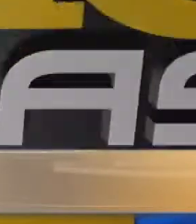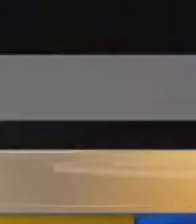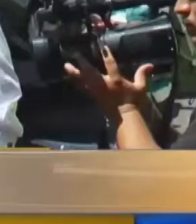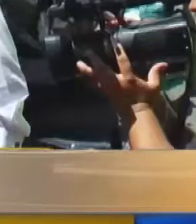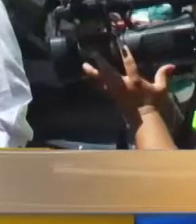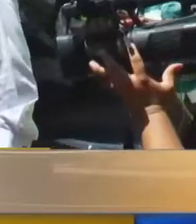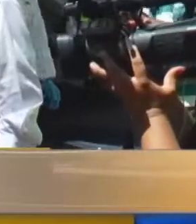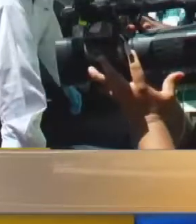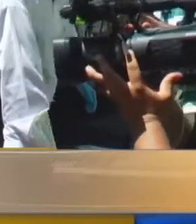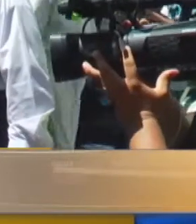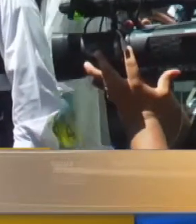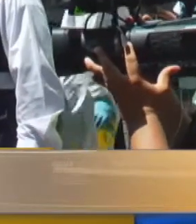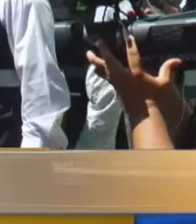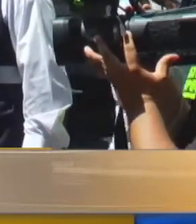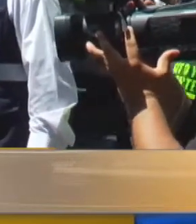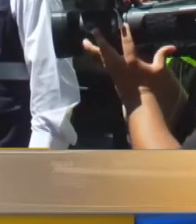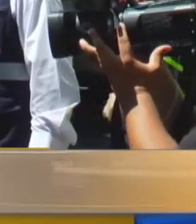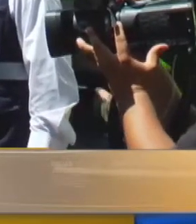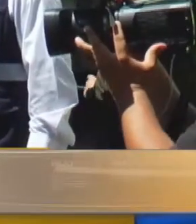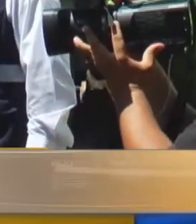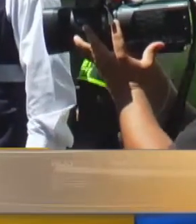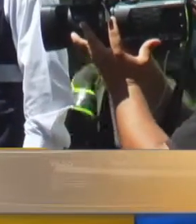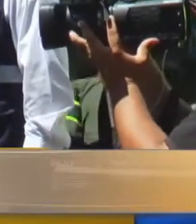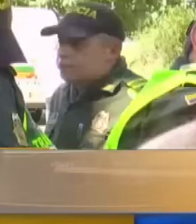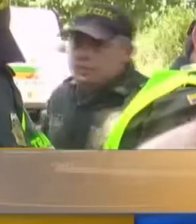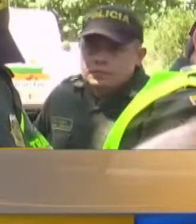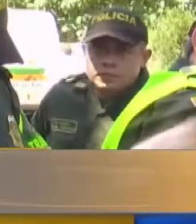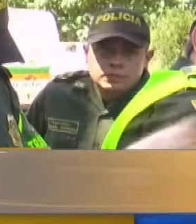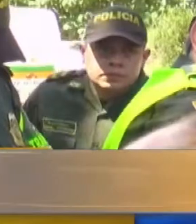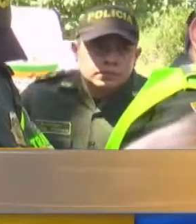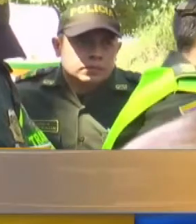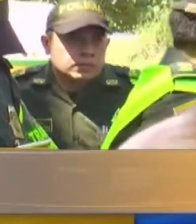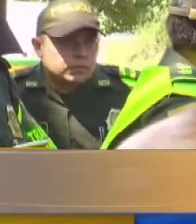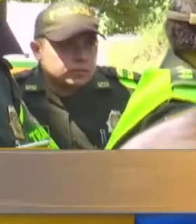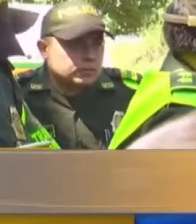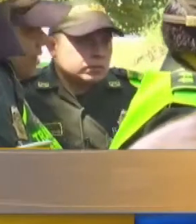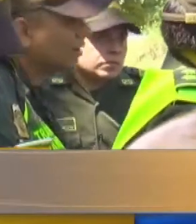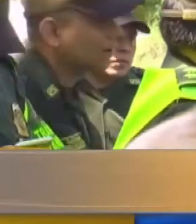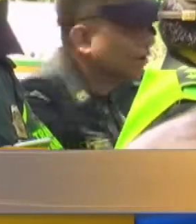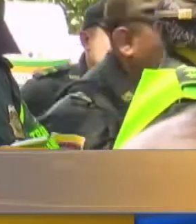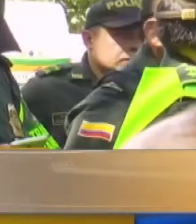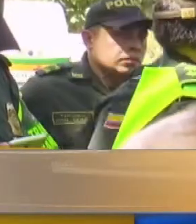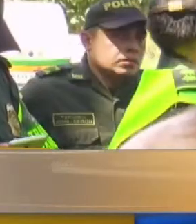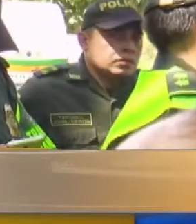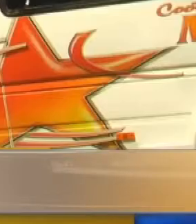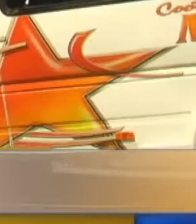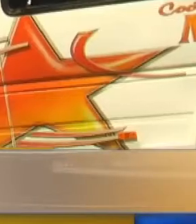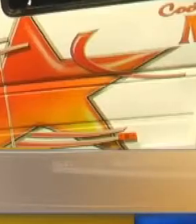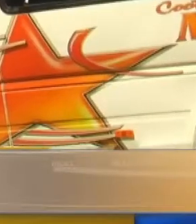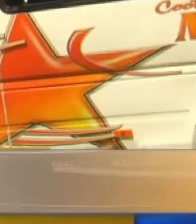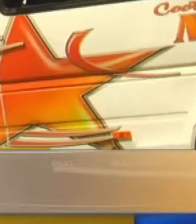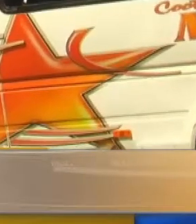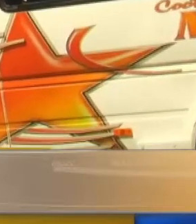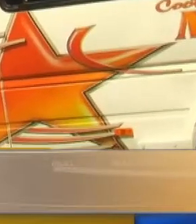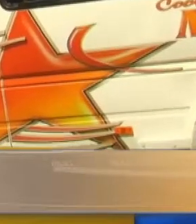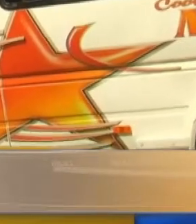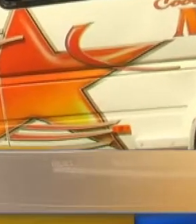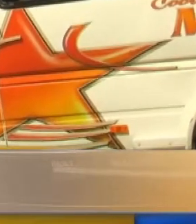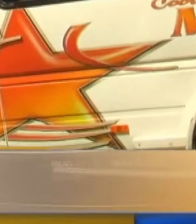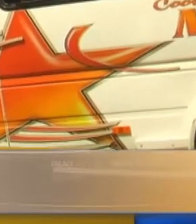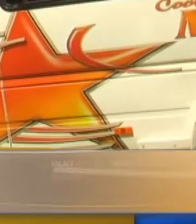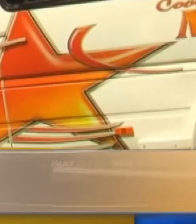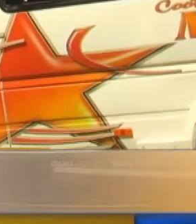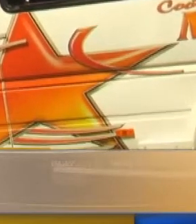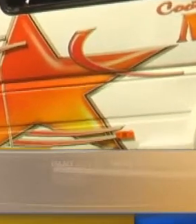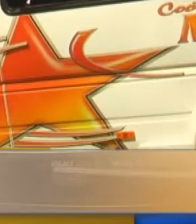minutos. El director de la Agencia Nacional de Seguridad Vial estuvo en Barranca Bermeja para atender las diligencias por el accidente vial de ayer